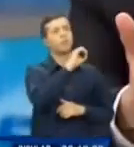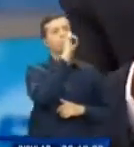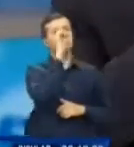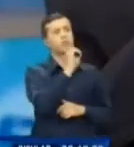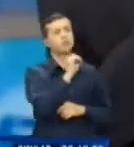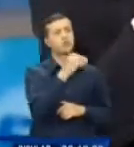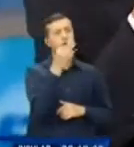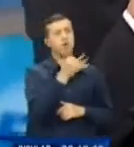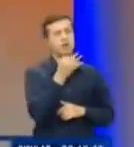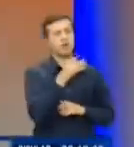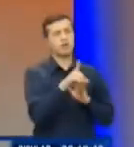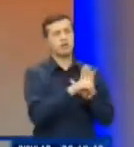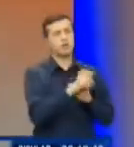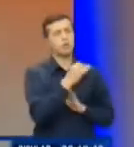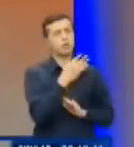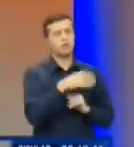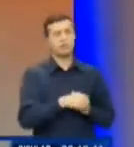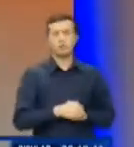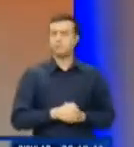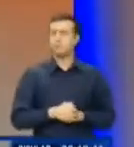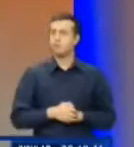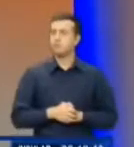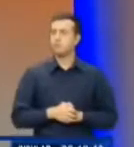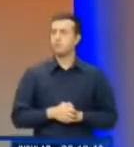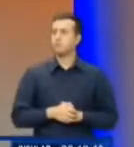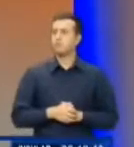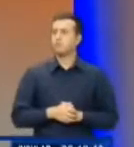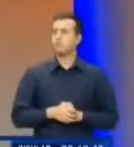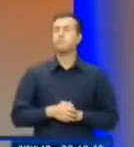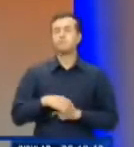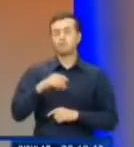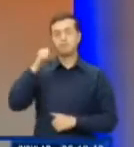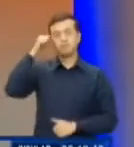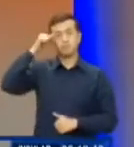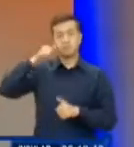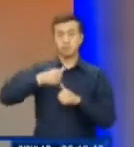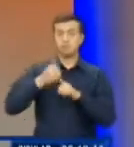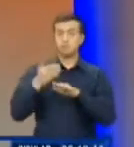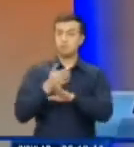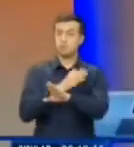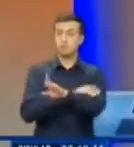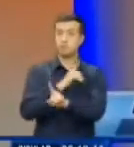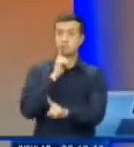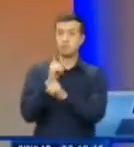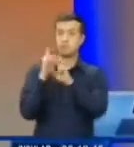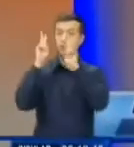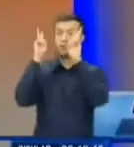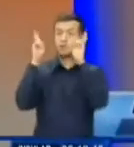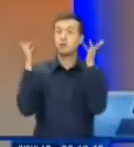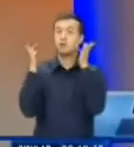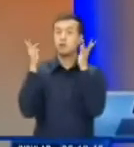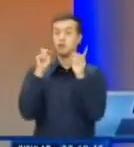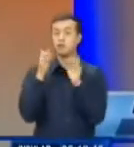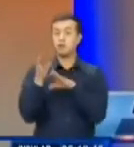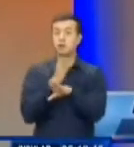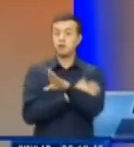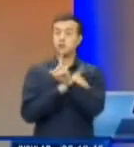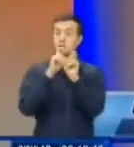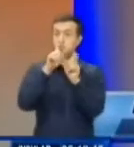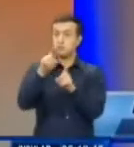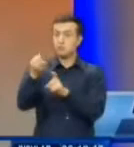estructura original de la ley bueno en ese sentido carlos recordemos que hay un tema alrededor de la consulta prelegislativa